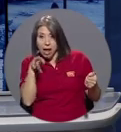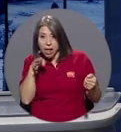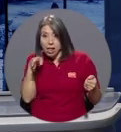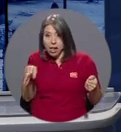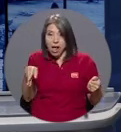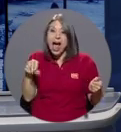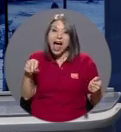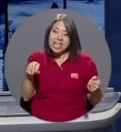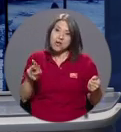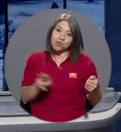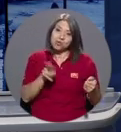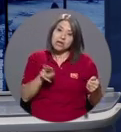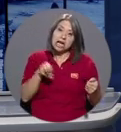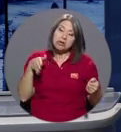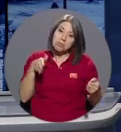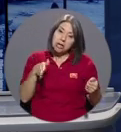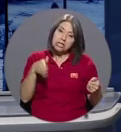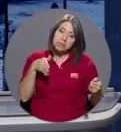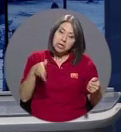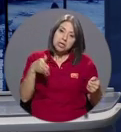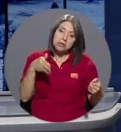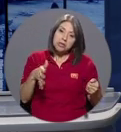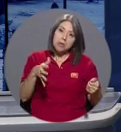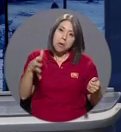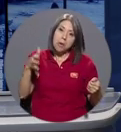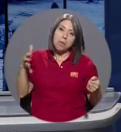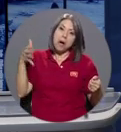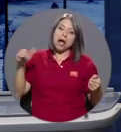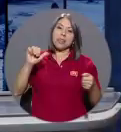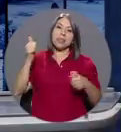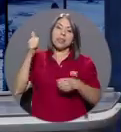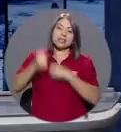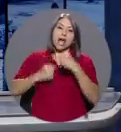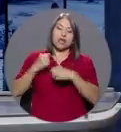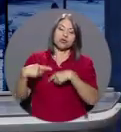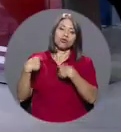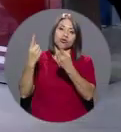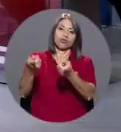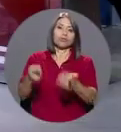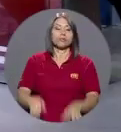dimensión, y eso te permite cultivar ahí por un periodo hasta 10 años.